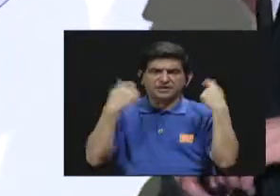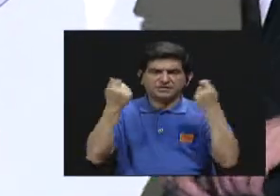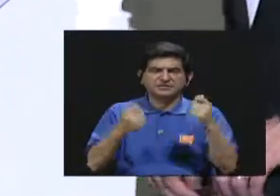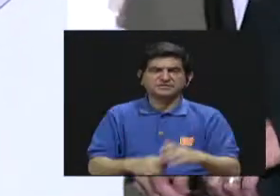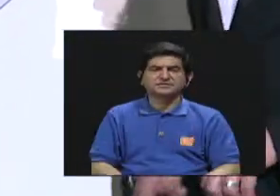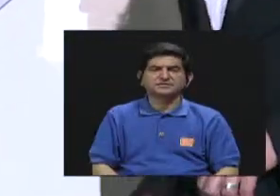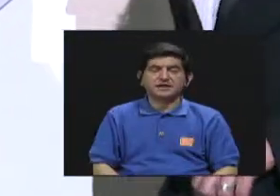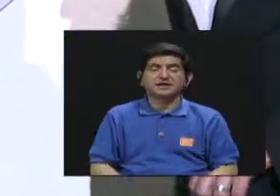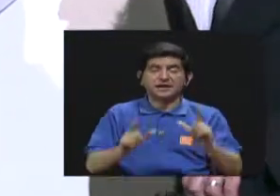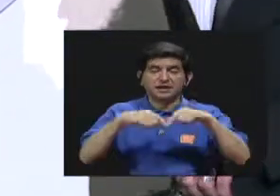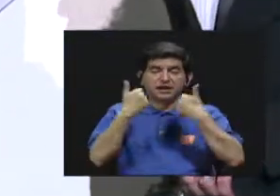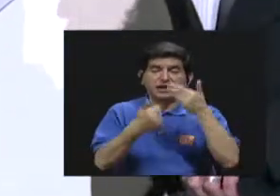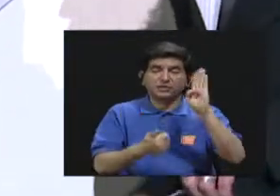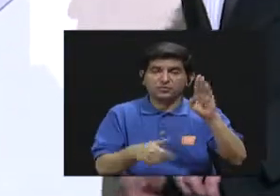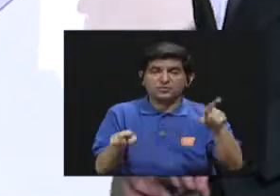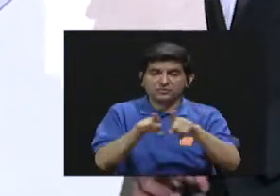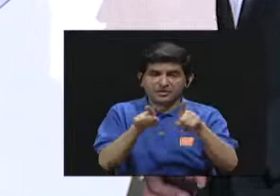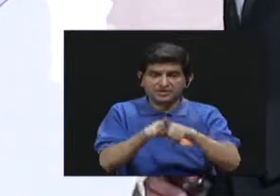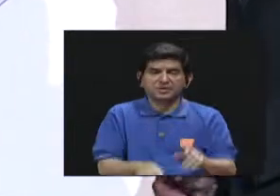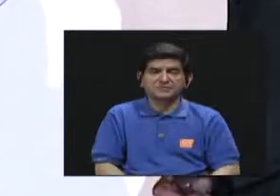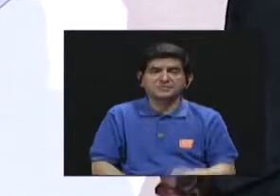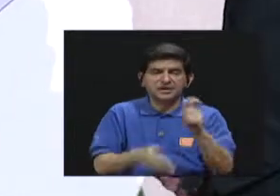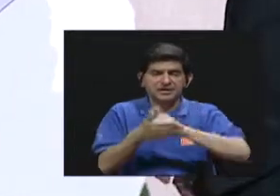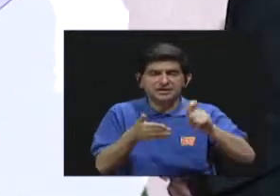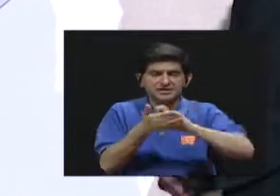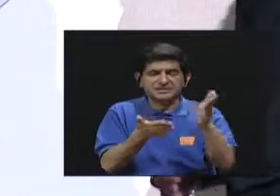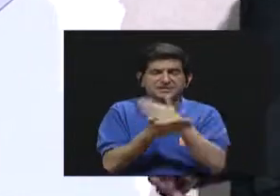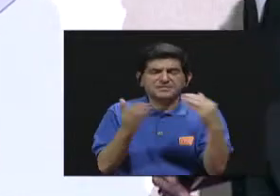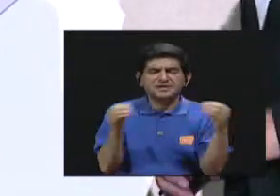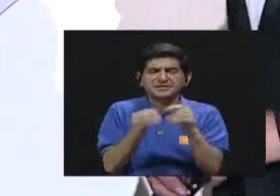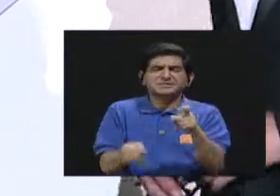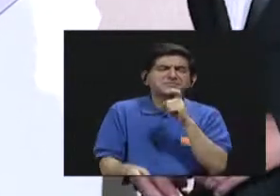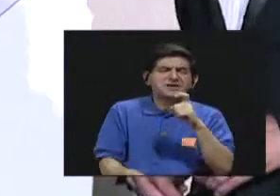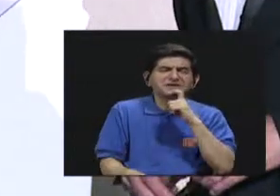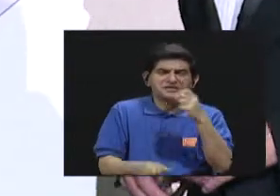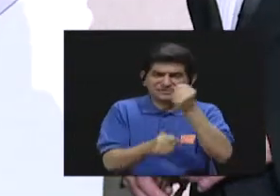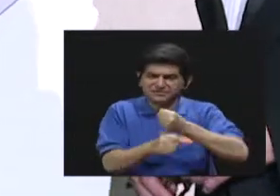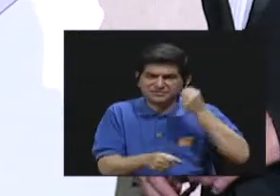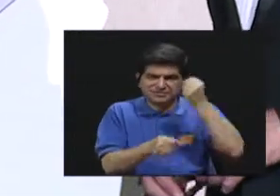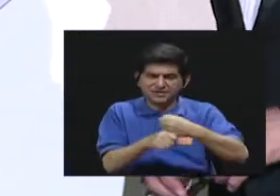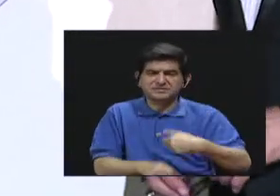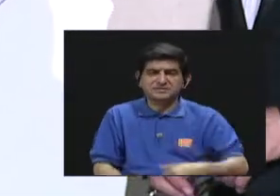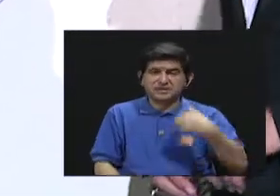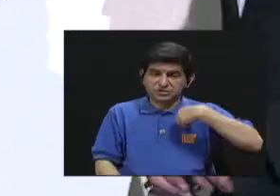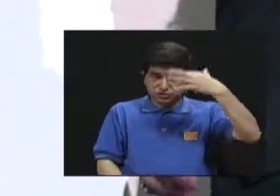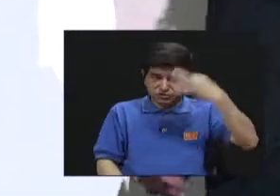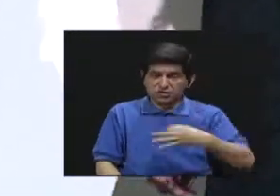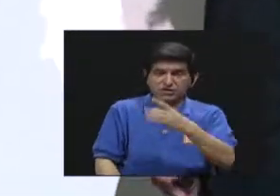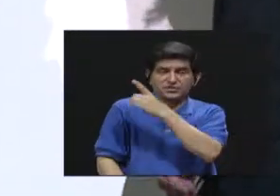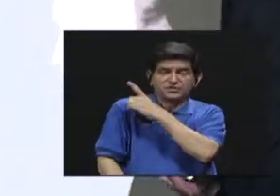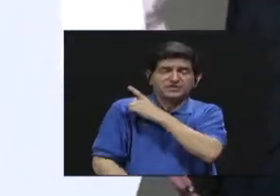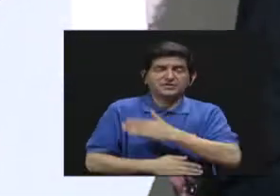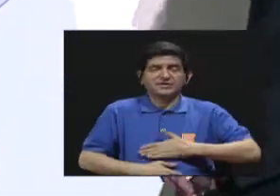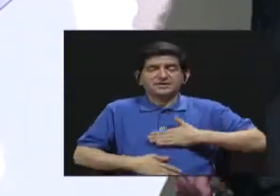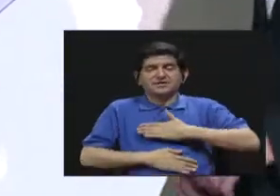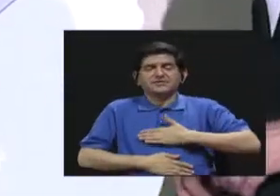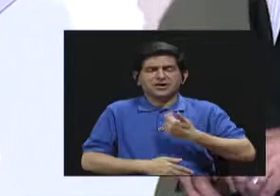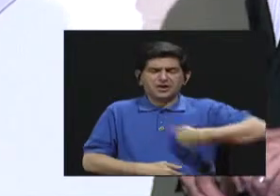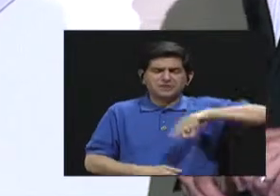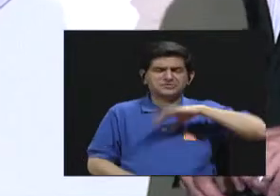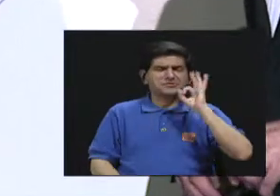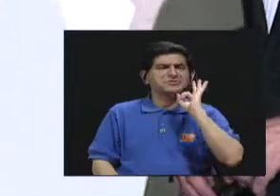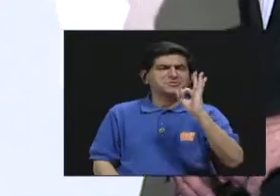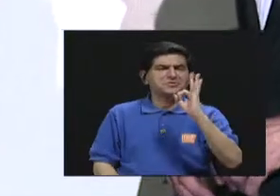si escribir es de las partes más duras de hacer, creo que dirigir es de las más divertidas y la pasamos súper bien haciendo